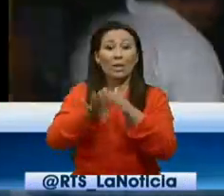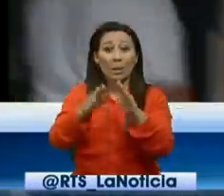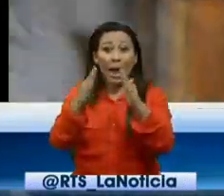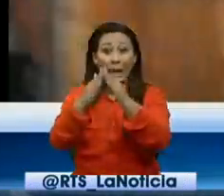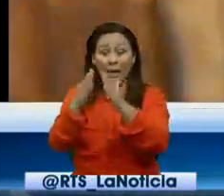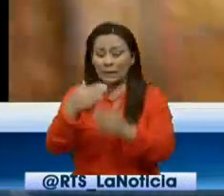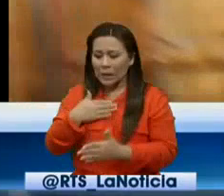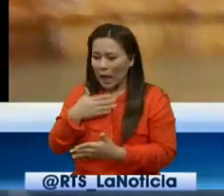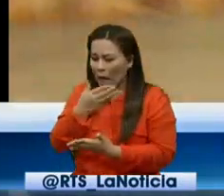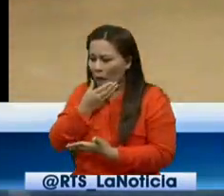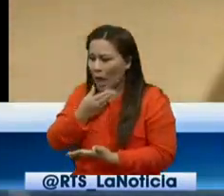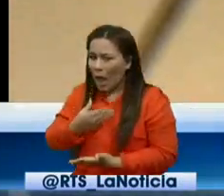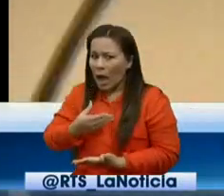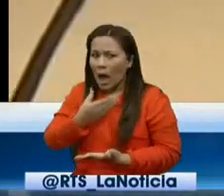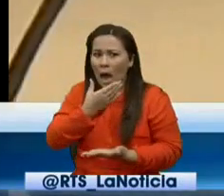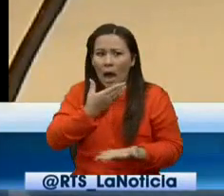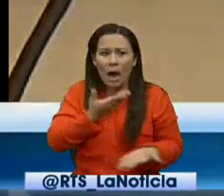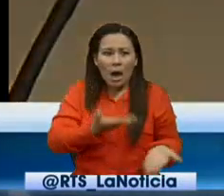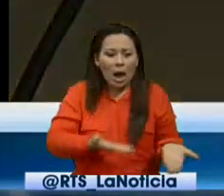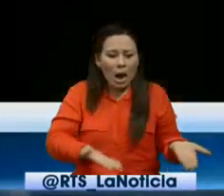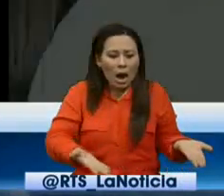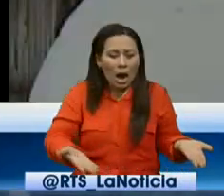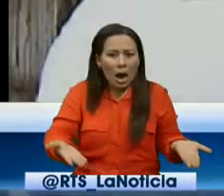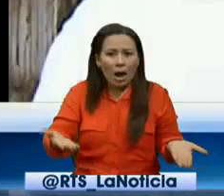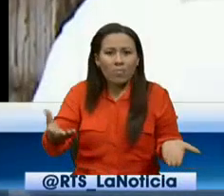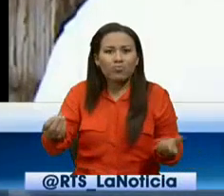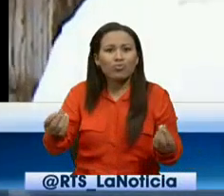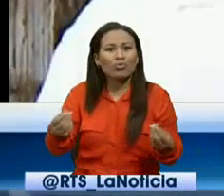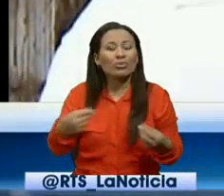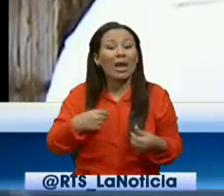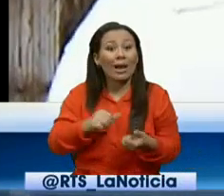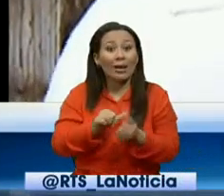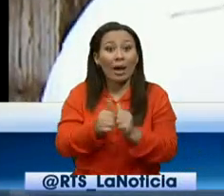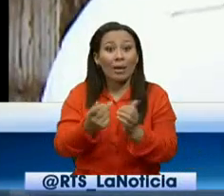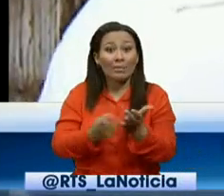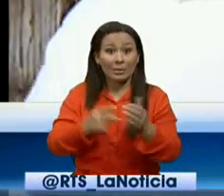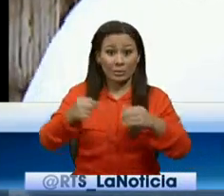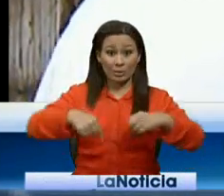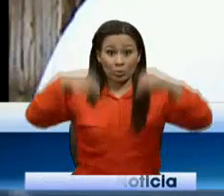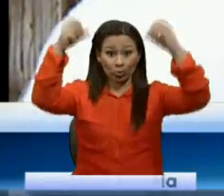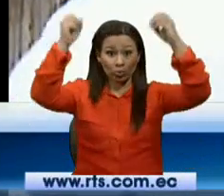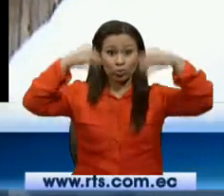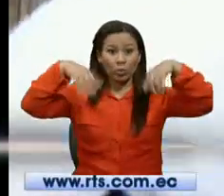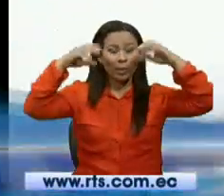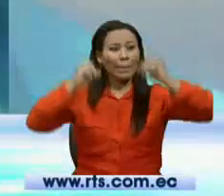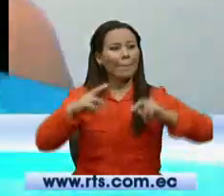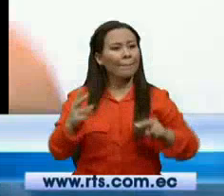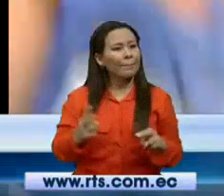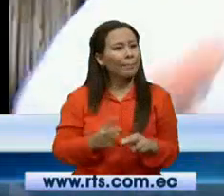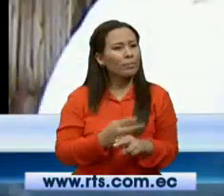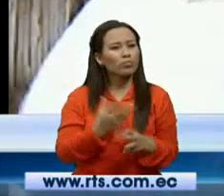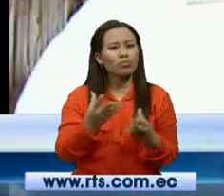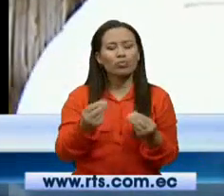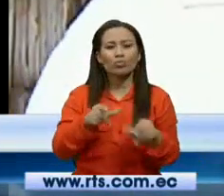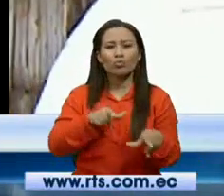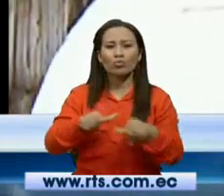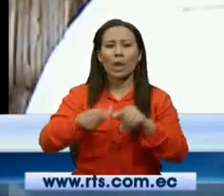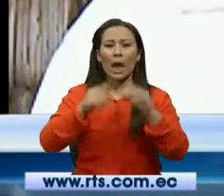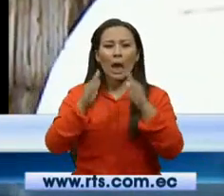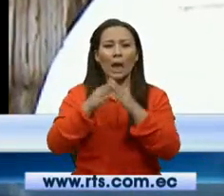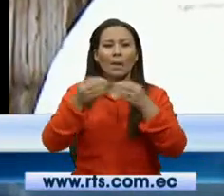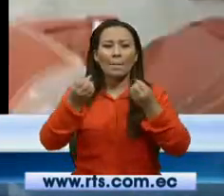se apreció un drama distinto. Esto es cada vez que llueve en esta zona invernal. Es la mayoría de los hogares, casas que se